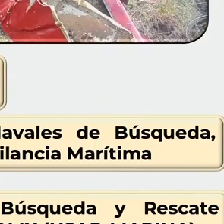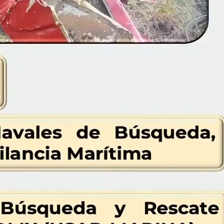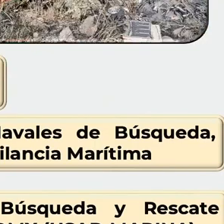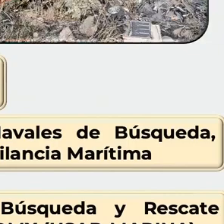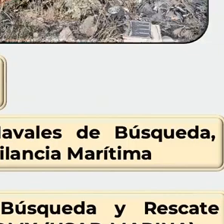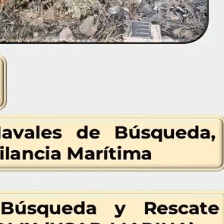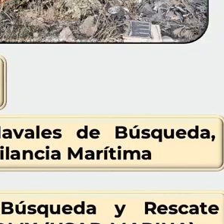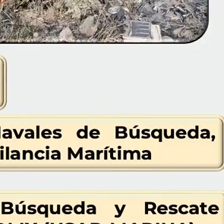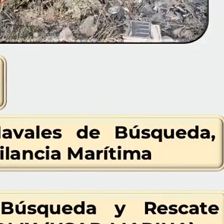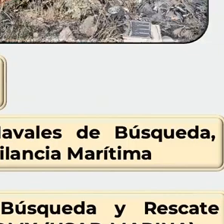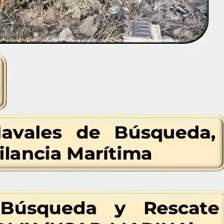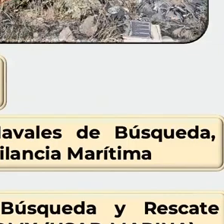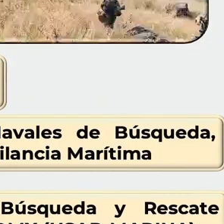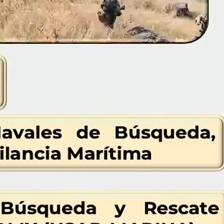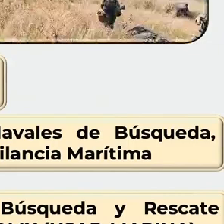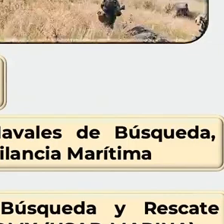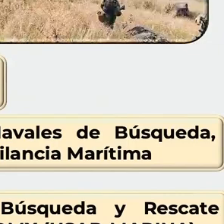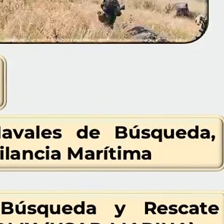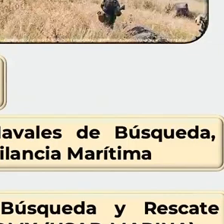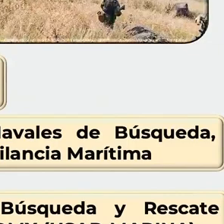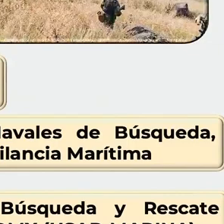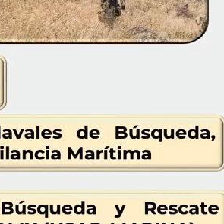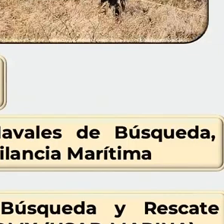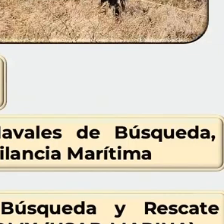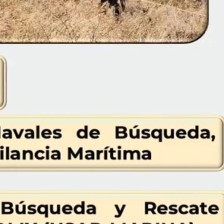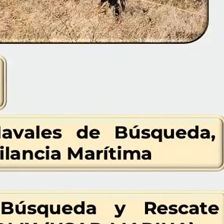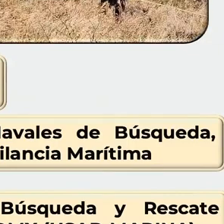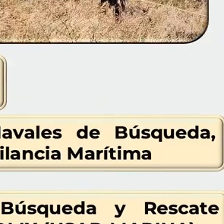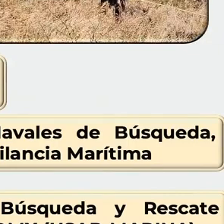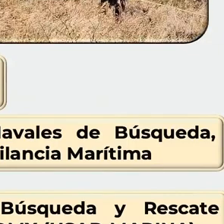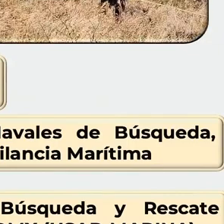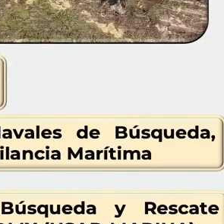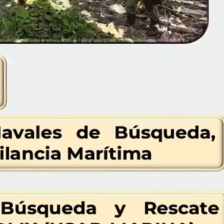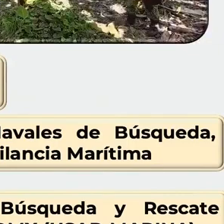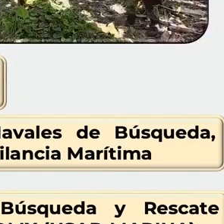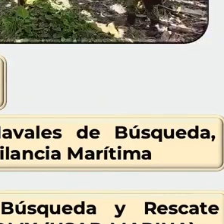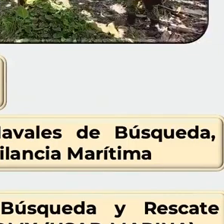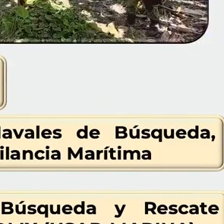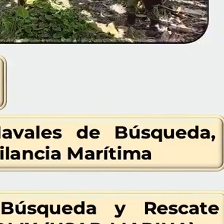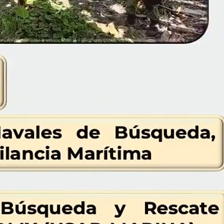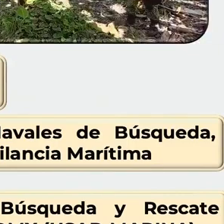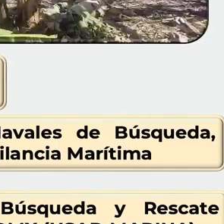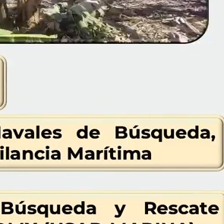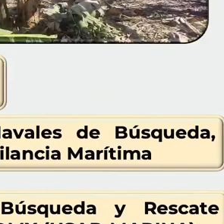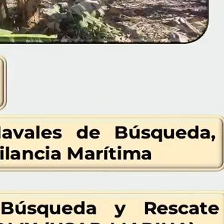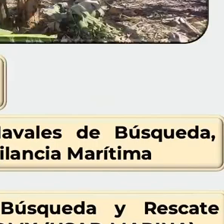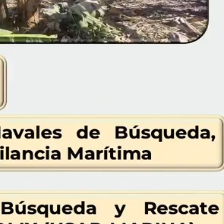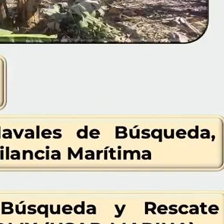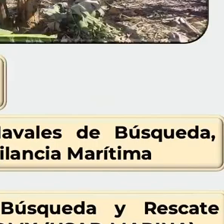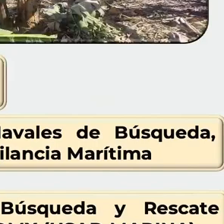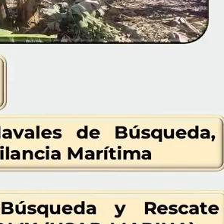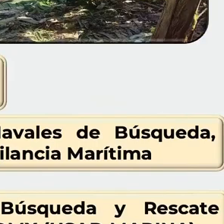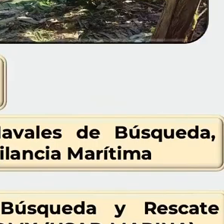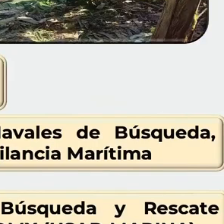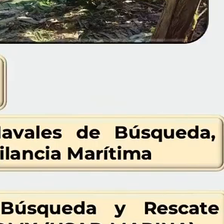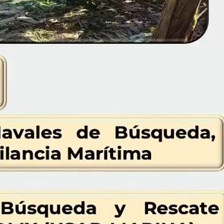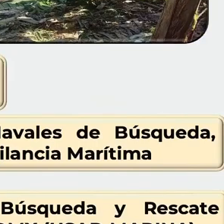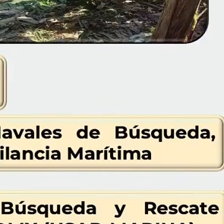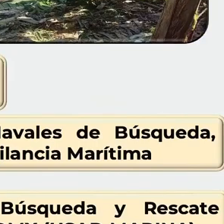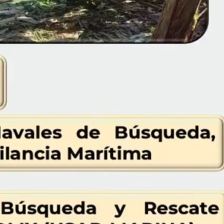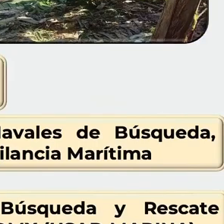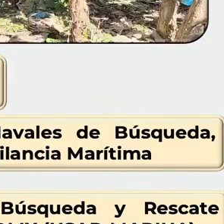4 Centros Regionales de Búsqueda y Rescate de Aéreos, eso es por parte de la Secretaría de la Defensa, y